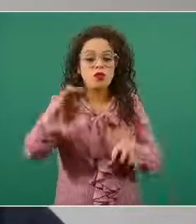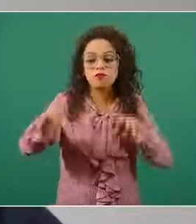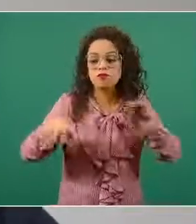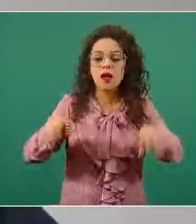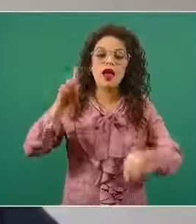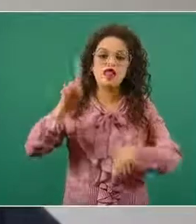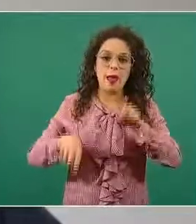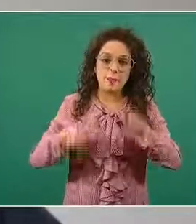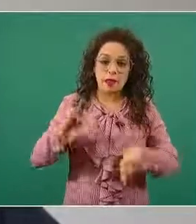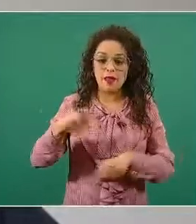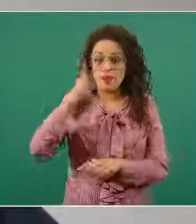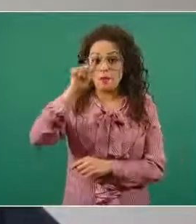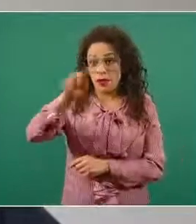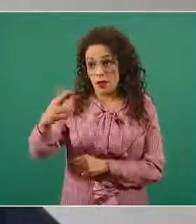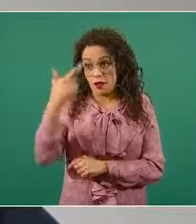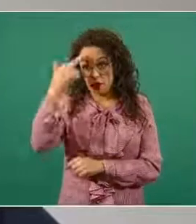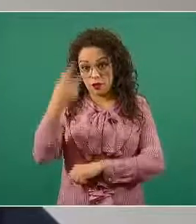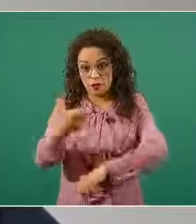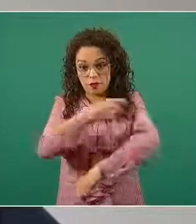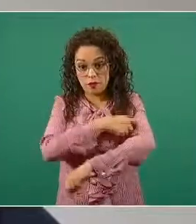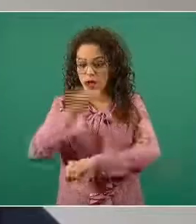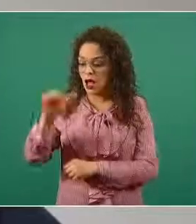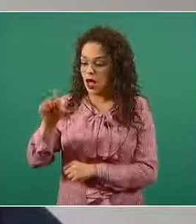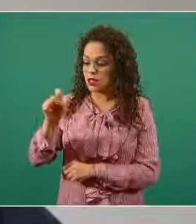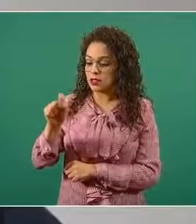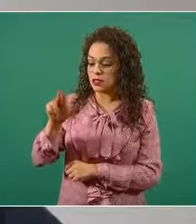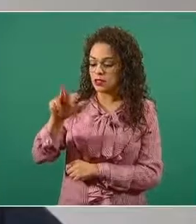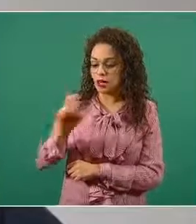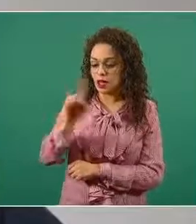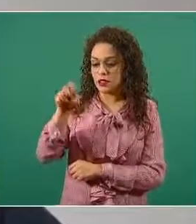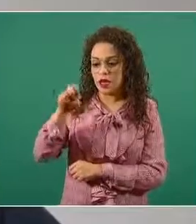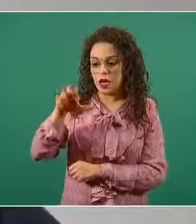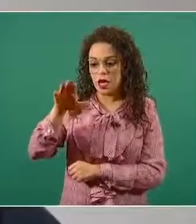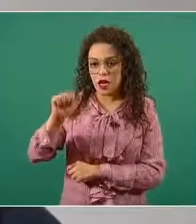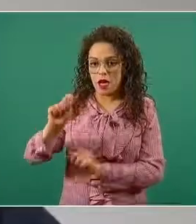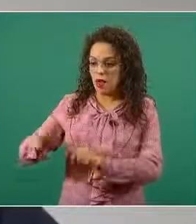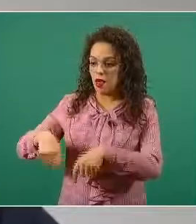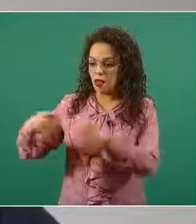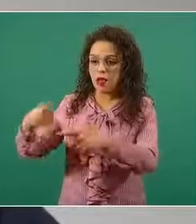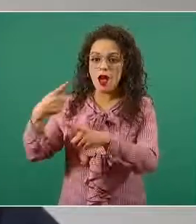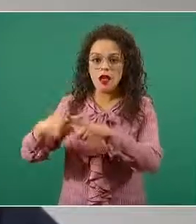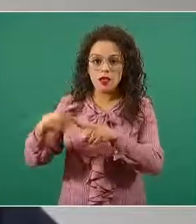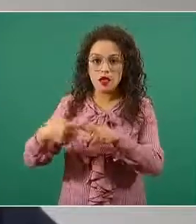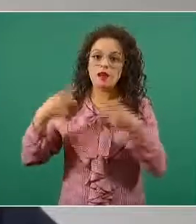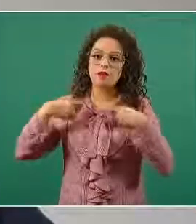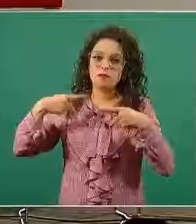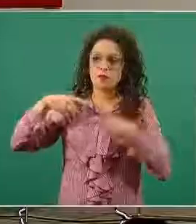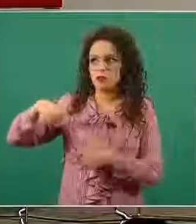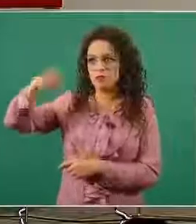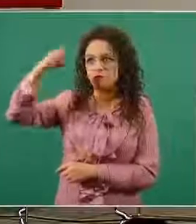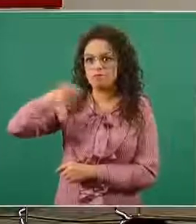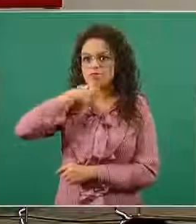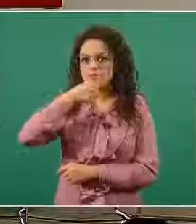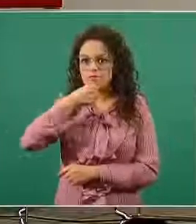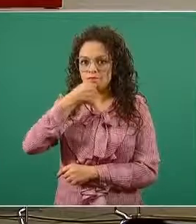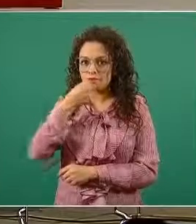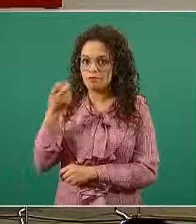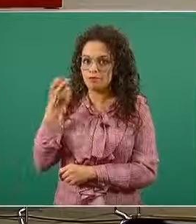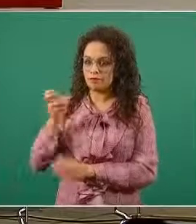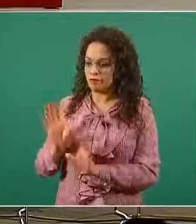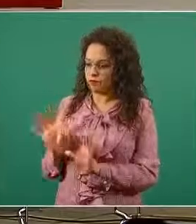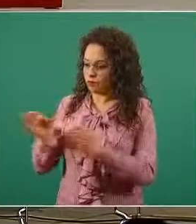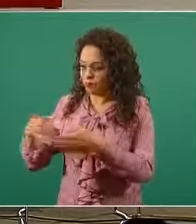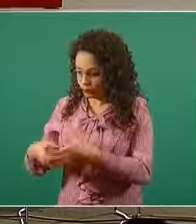recordando AstraZeneca, que está destinada a este grupo de adultos mayores de 60 años y más, y que fue distribuida en